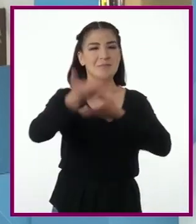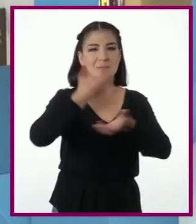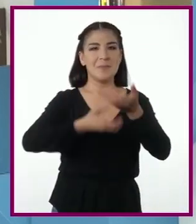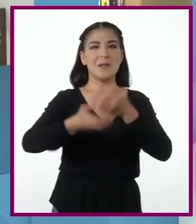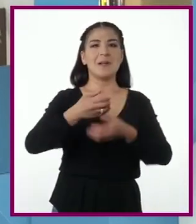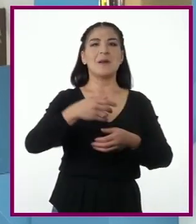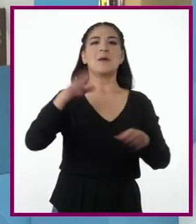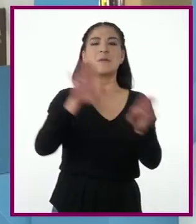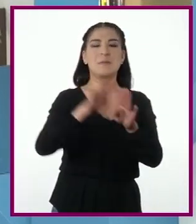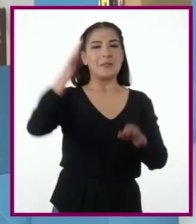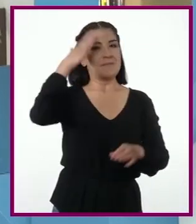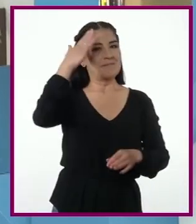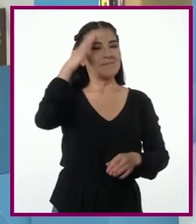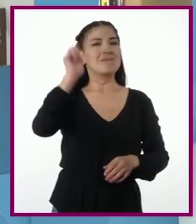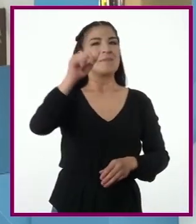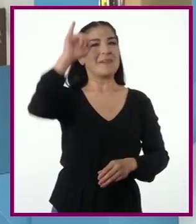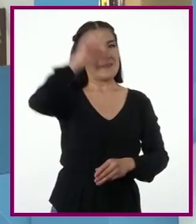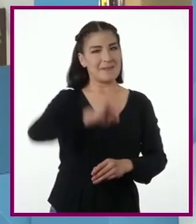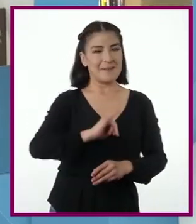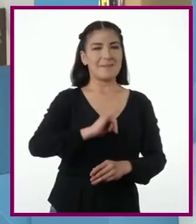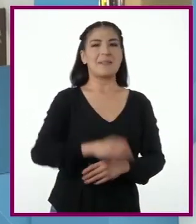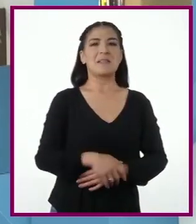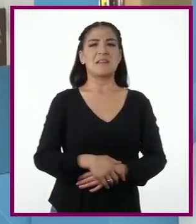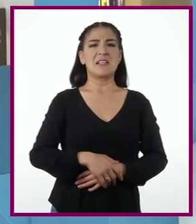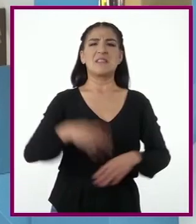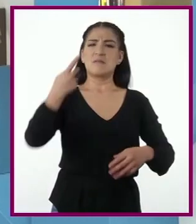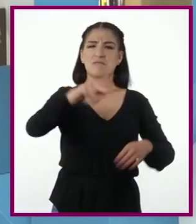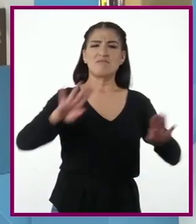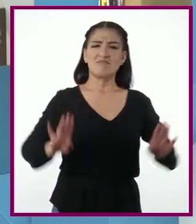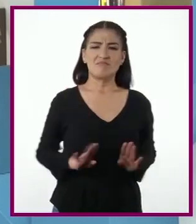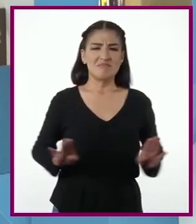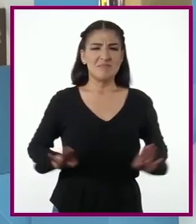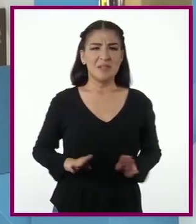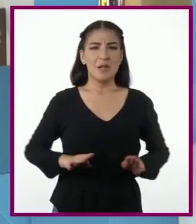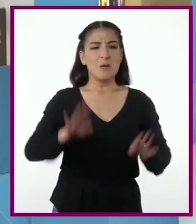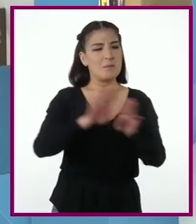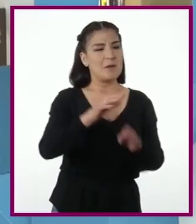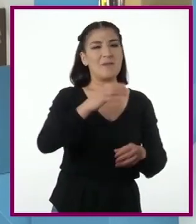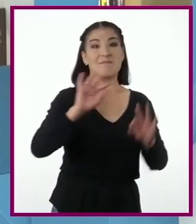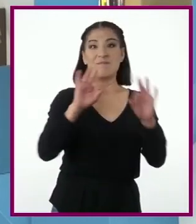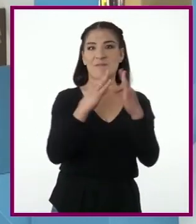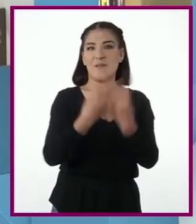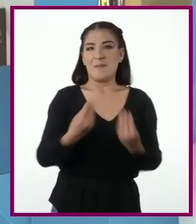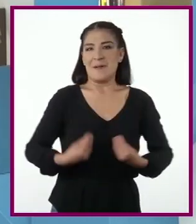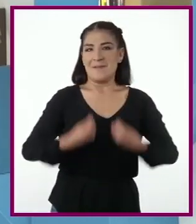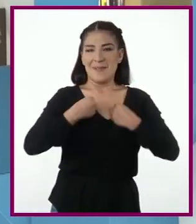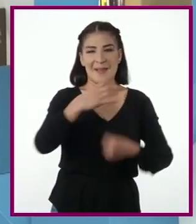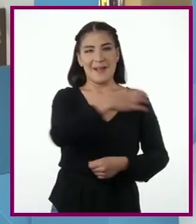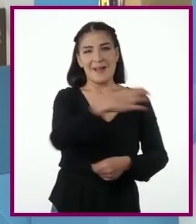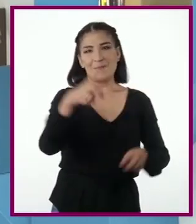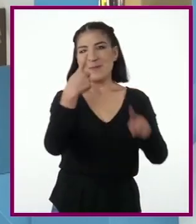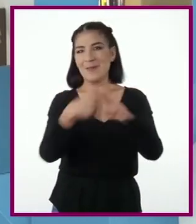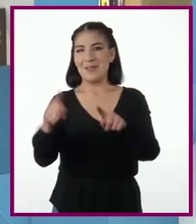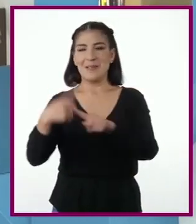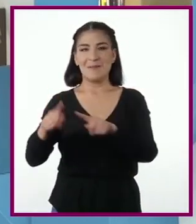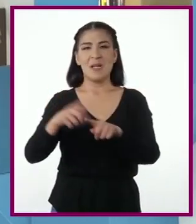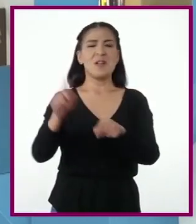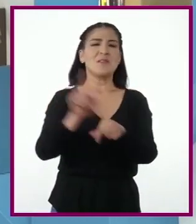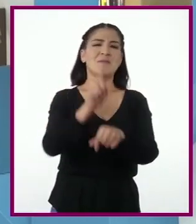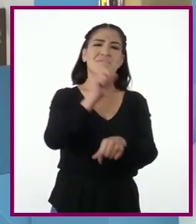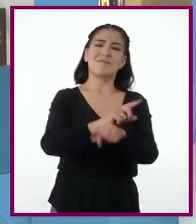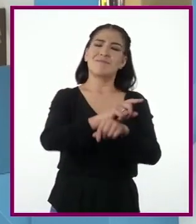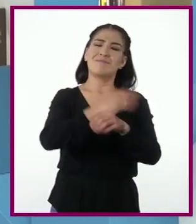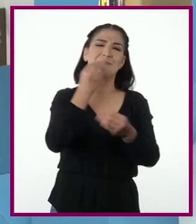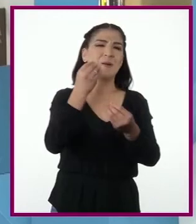tributo, etc., las cuales caracterizaron las formas de vida del campo y de las ciudades durante